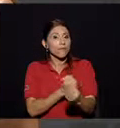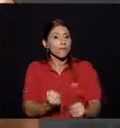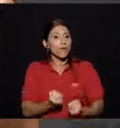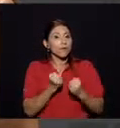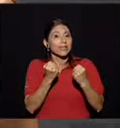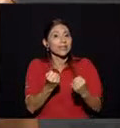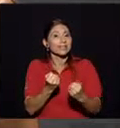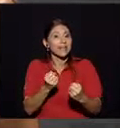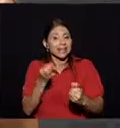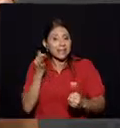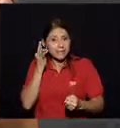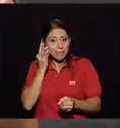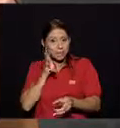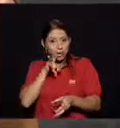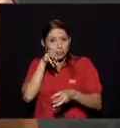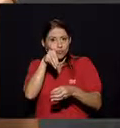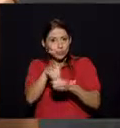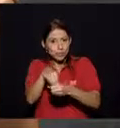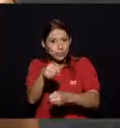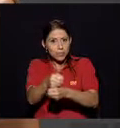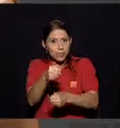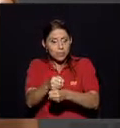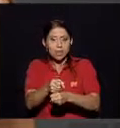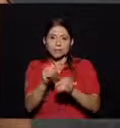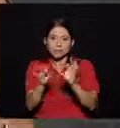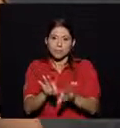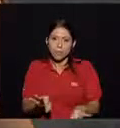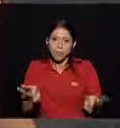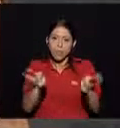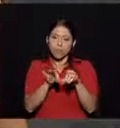inserción femenina es clave dentro de